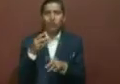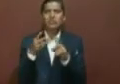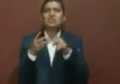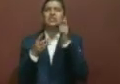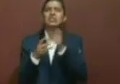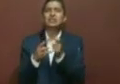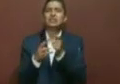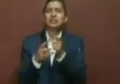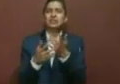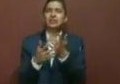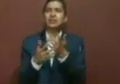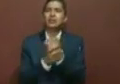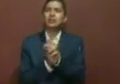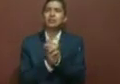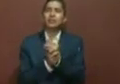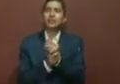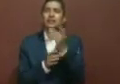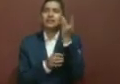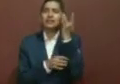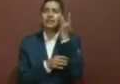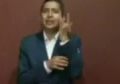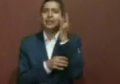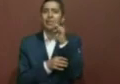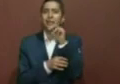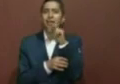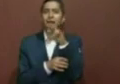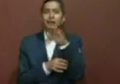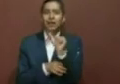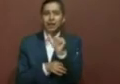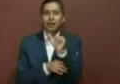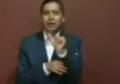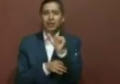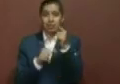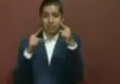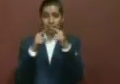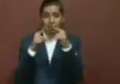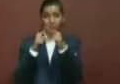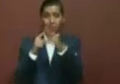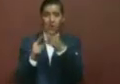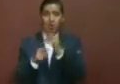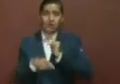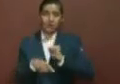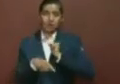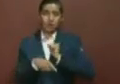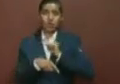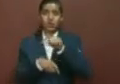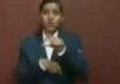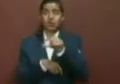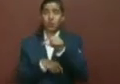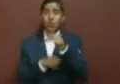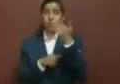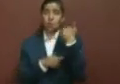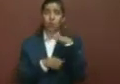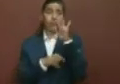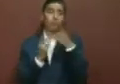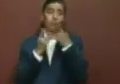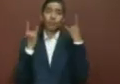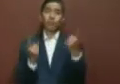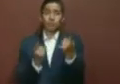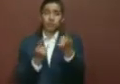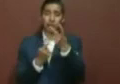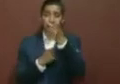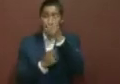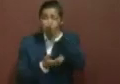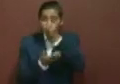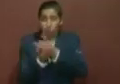el retablo de Santa María Huiramangaro. Es un templo del siglo XVI que inclusive yo creo que es